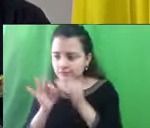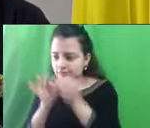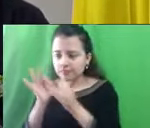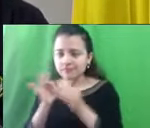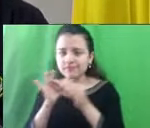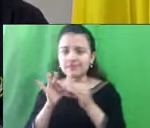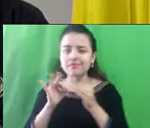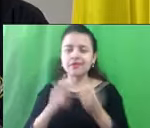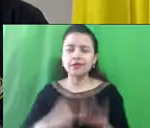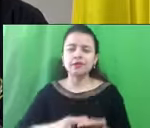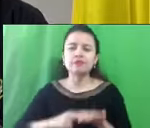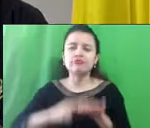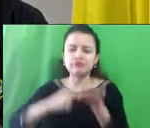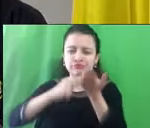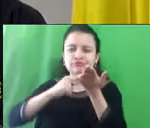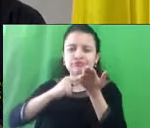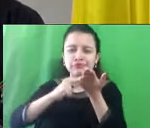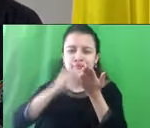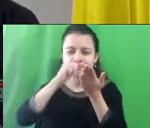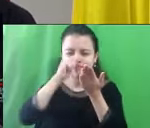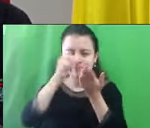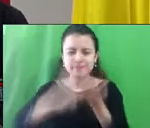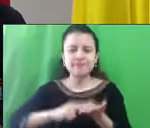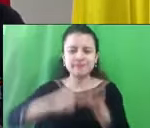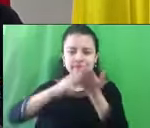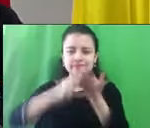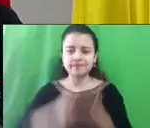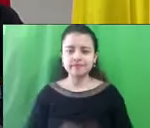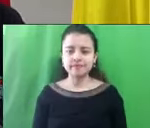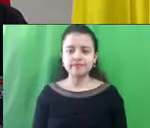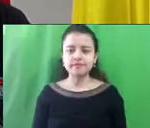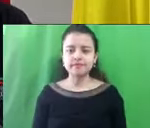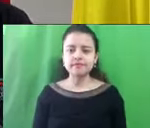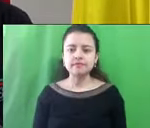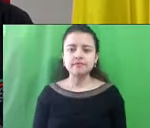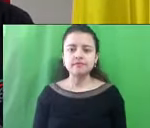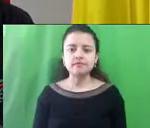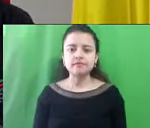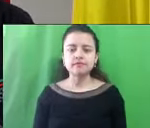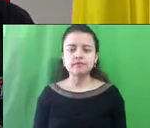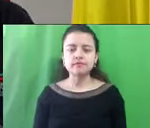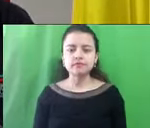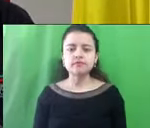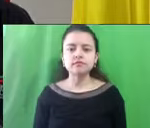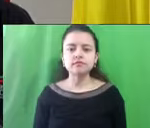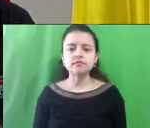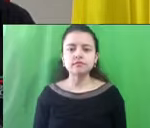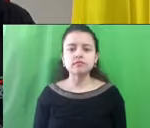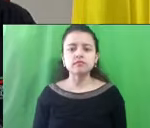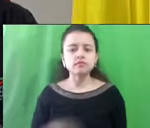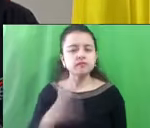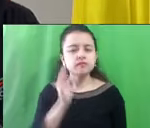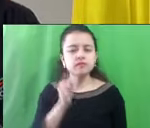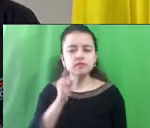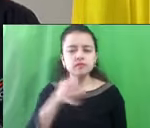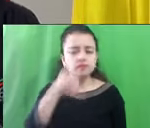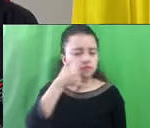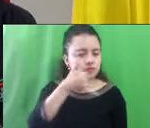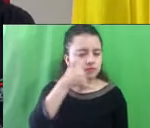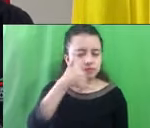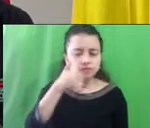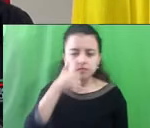pero a su vez garantizando la prestación de nuestros servicios a todos nuestros usuarios, con dificultades en algunos